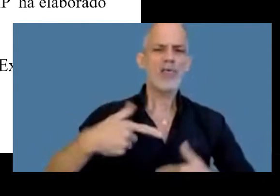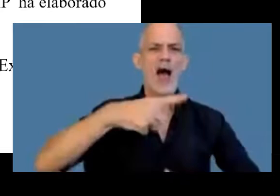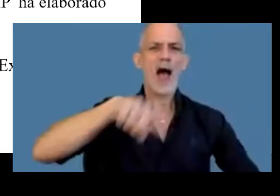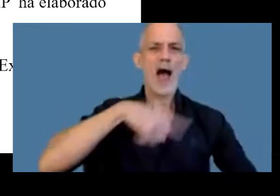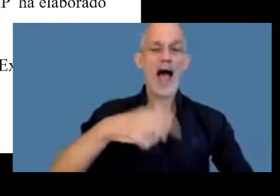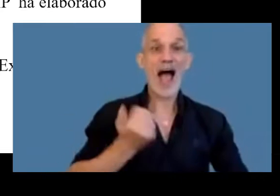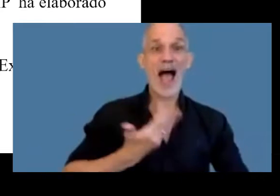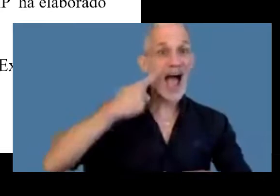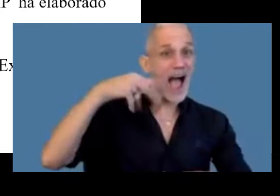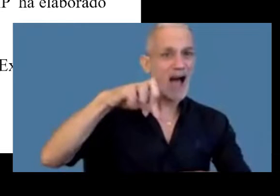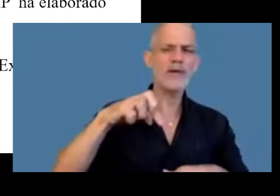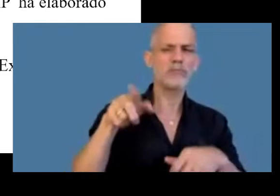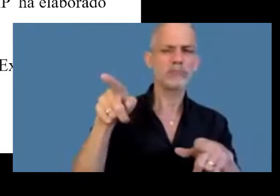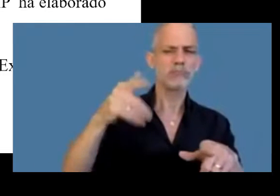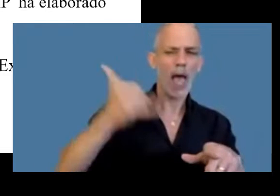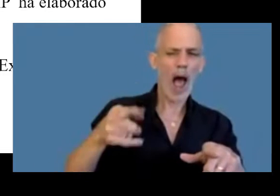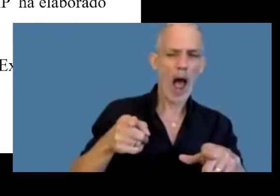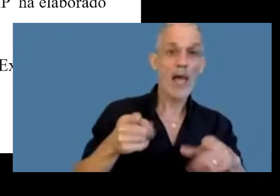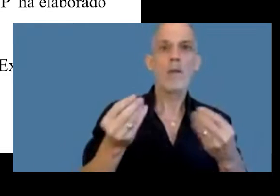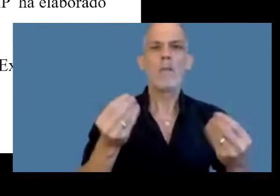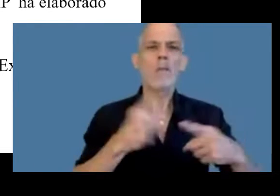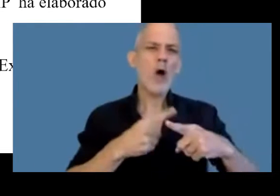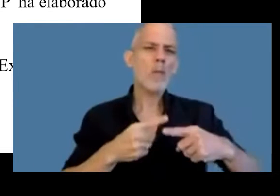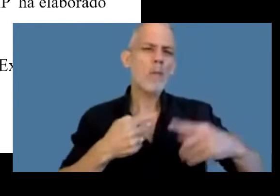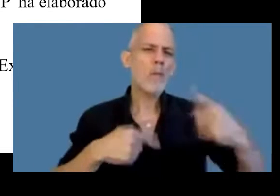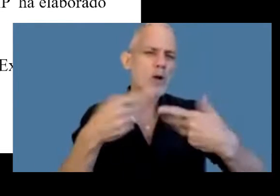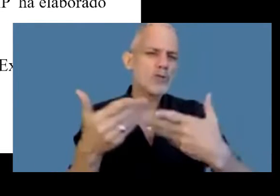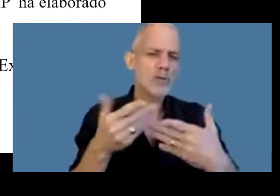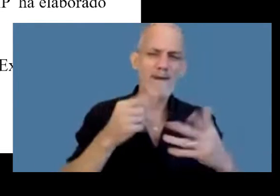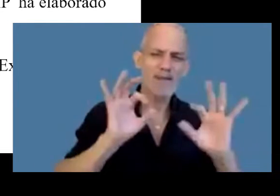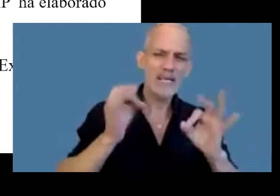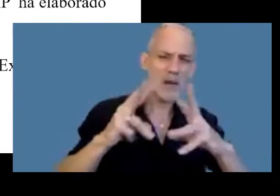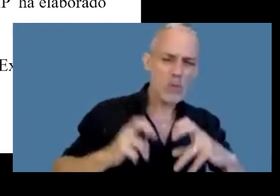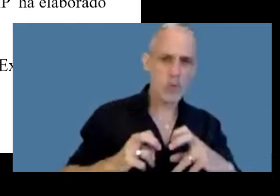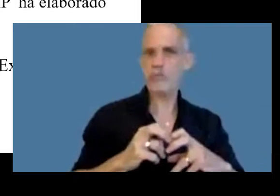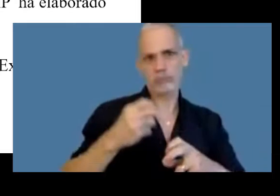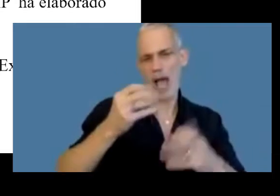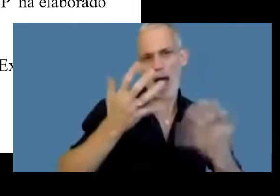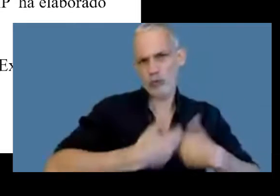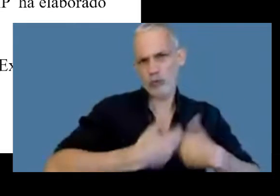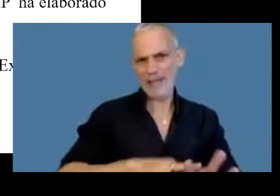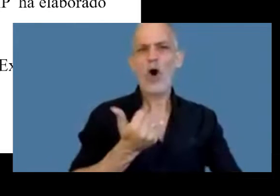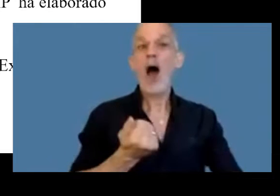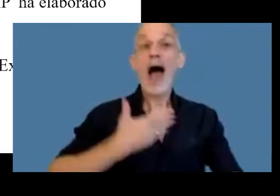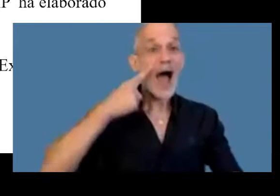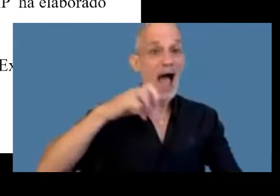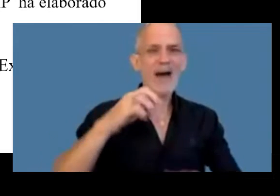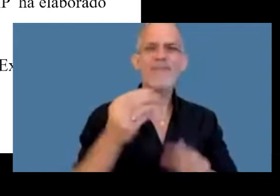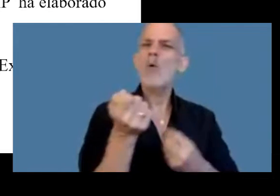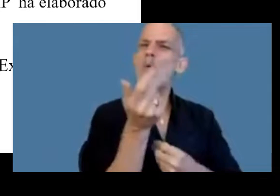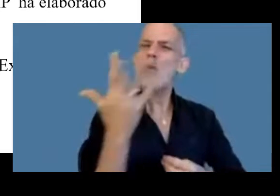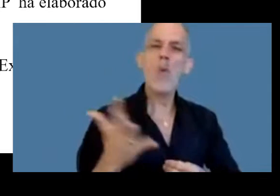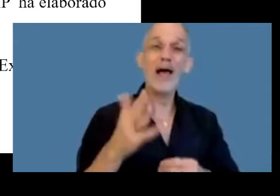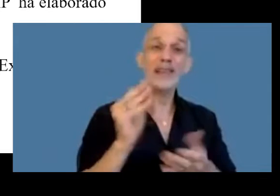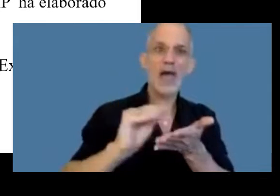fisco inferir a través de un procedimiento de determinación de oficio cuál es la cantidad de empleados